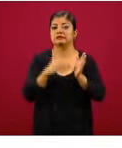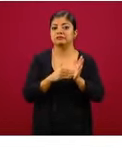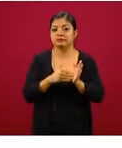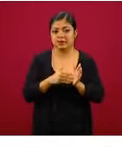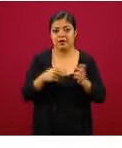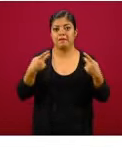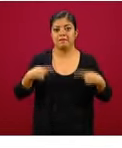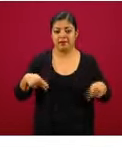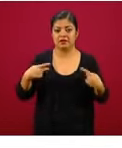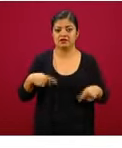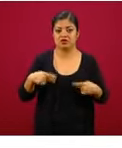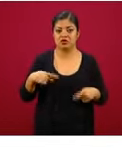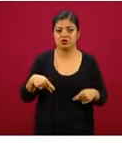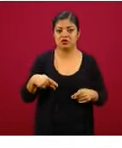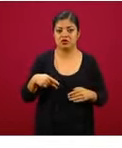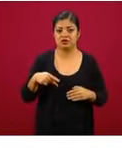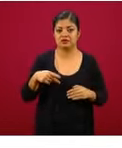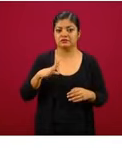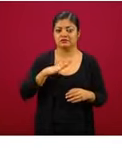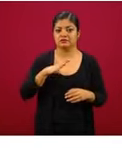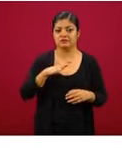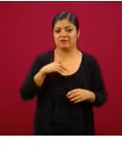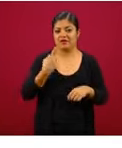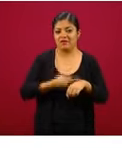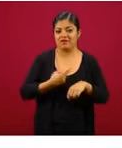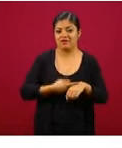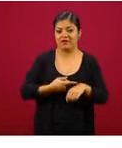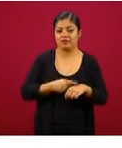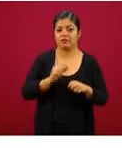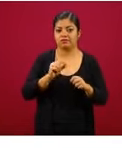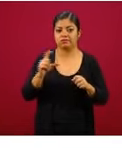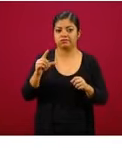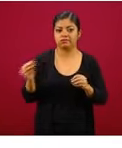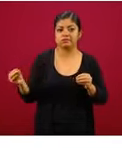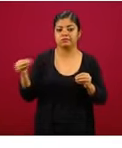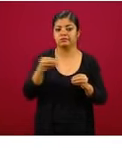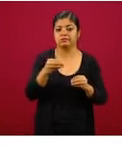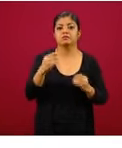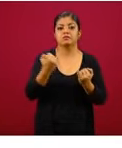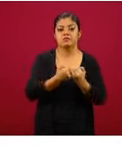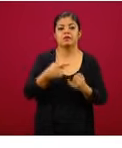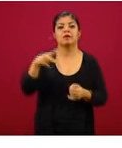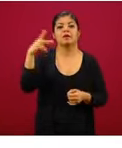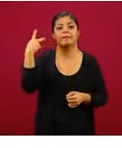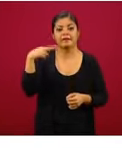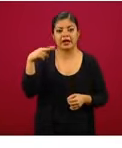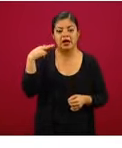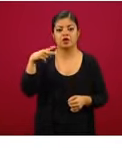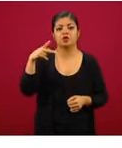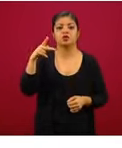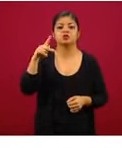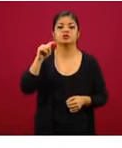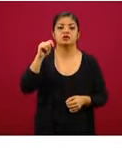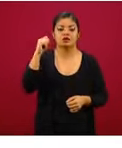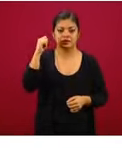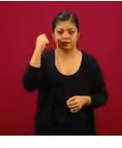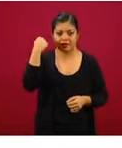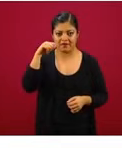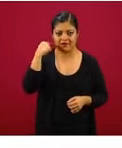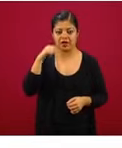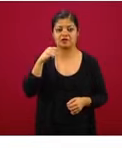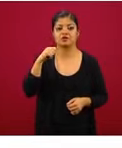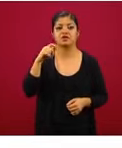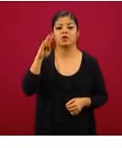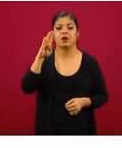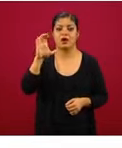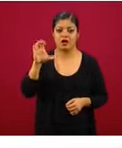vienen acumulando desde que inició la epidemia, y se suman ya a Veracruz, Tabasco, Baja California, México y Ciudad de